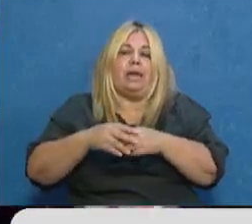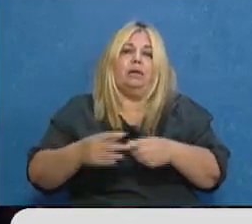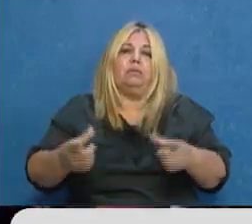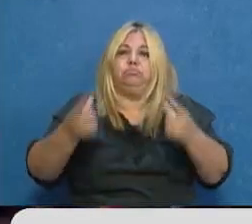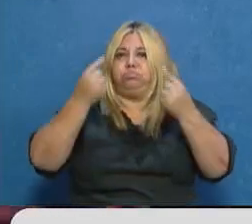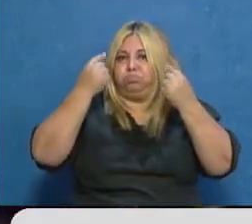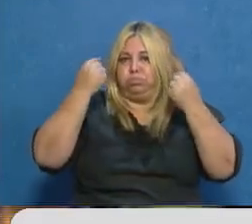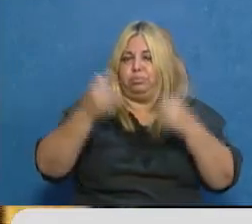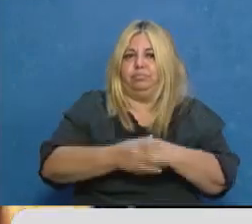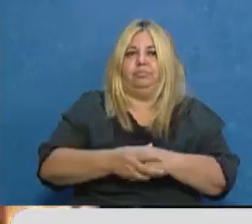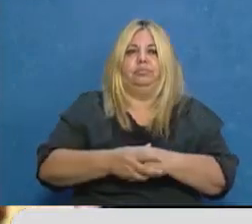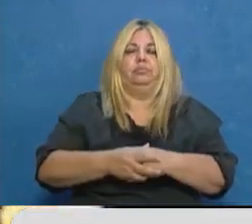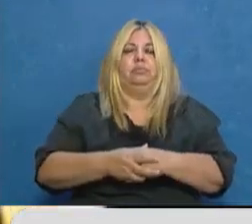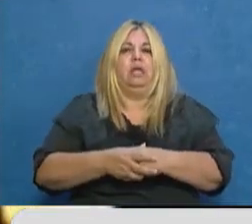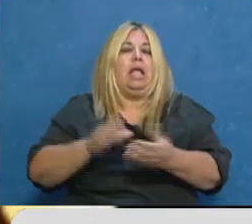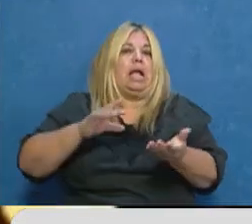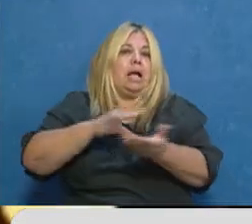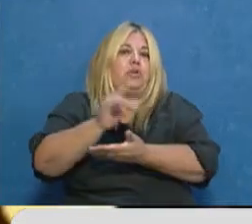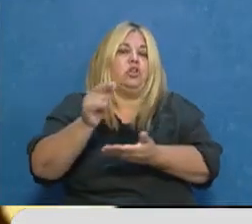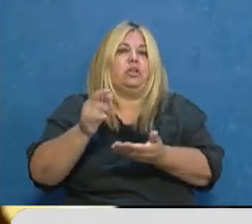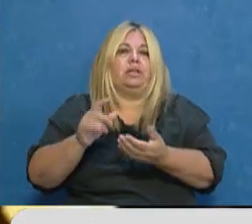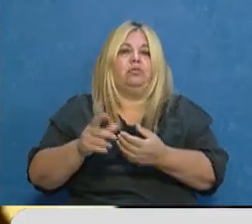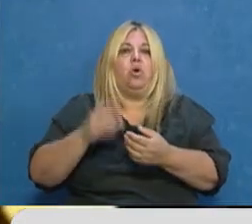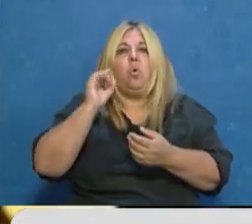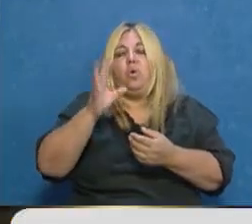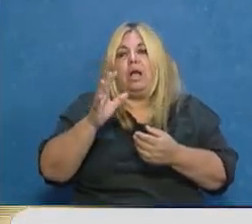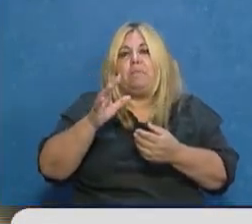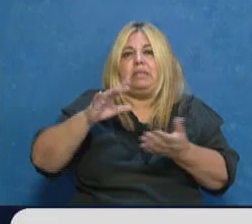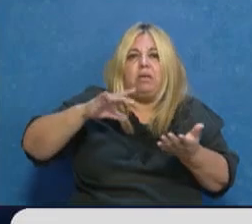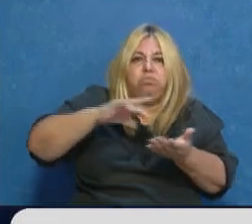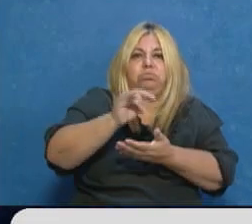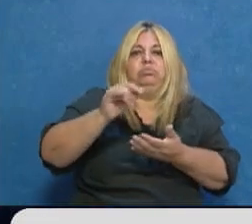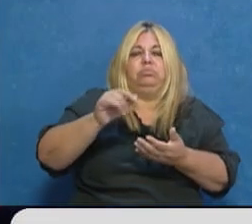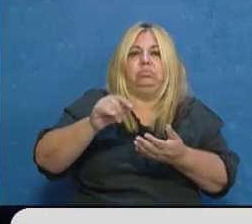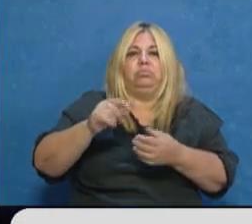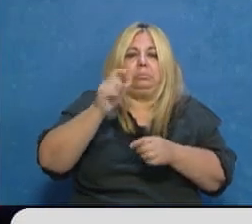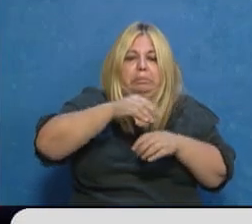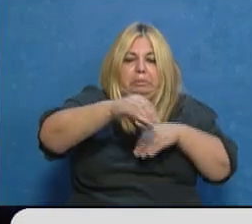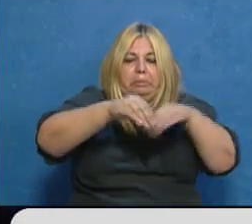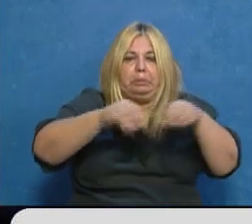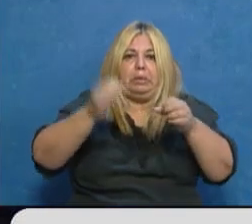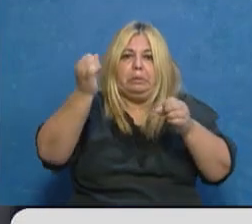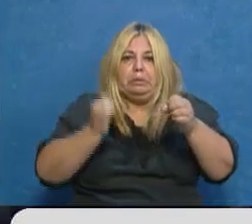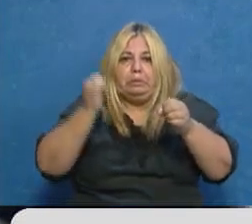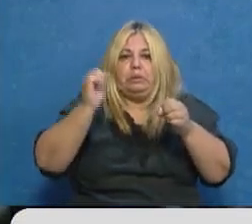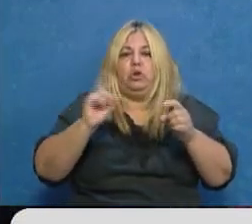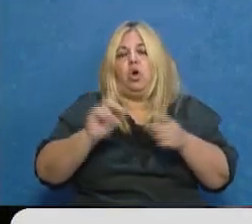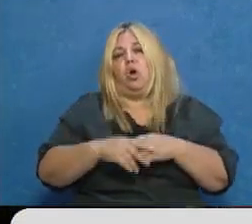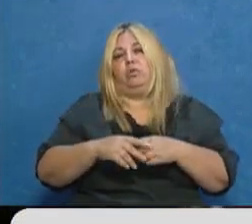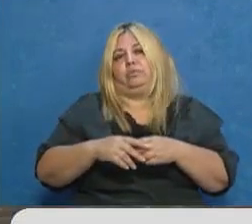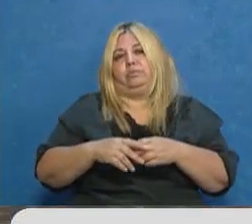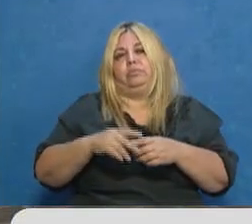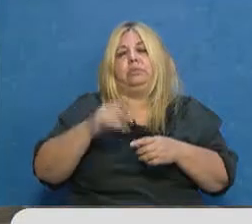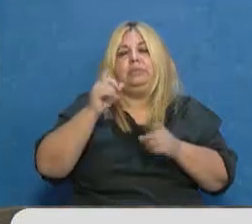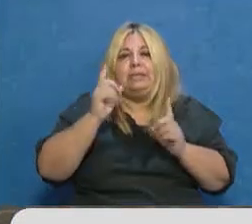En las salas de juego no solo se dirime el azar, dicen desde la Unión de Trabajadores del Turismo, Hoteleros y Gastronómicos, sino que allí